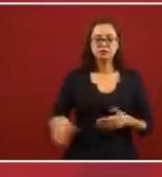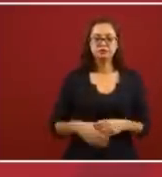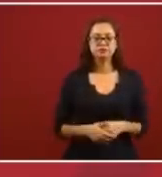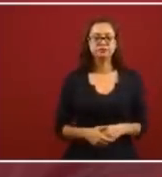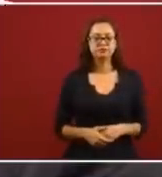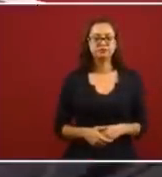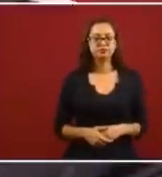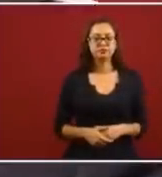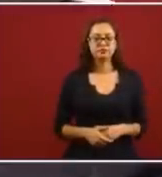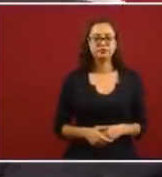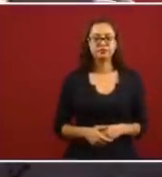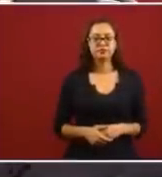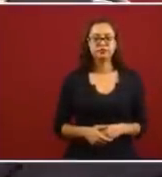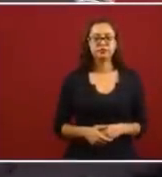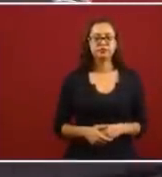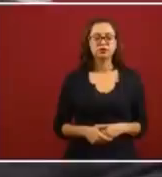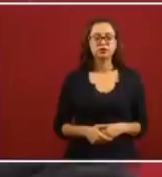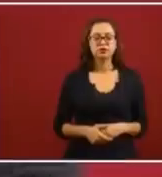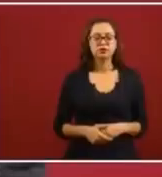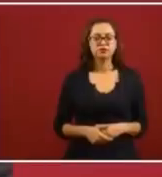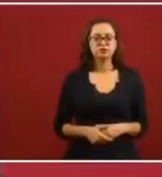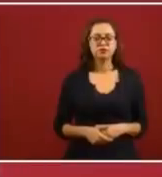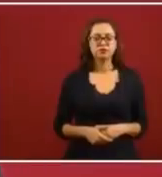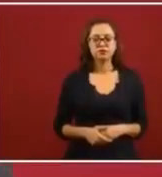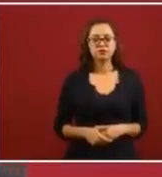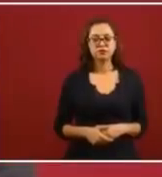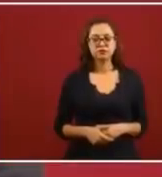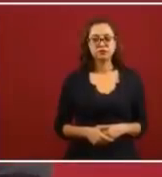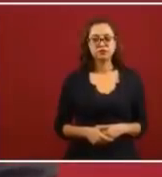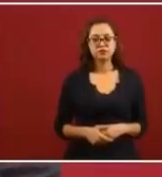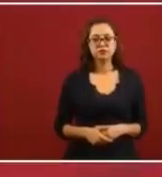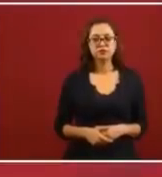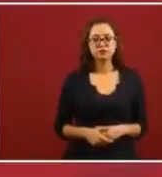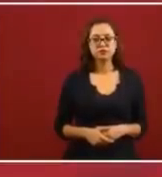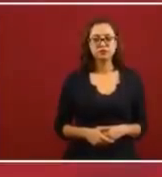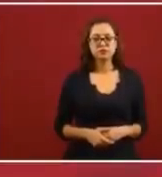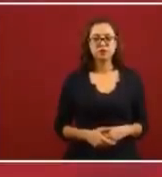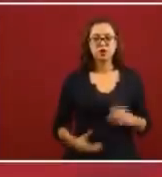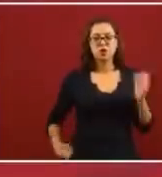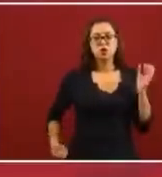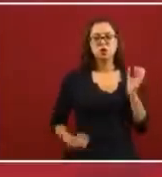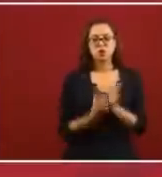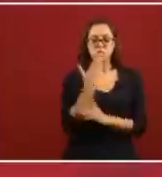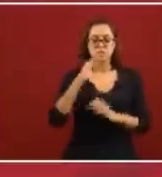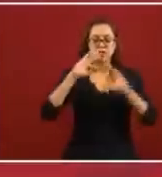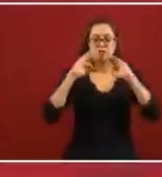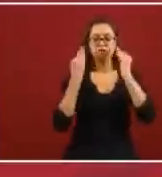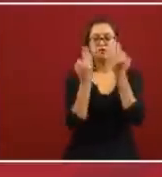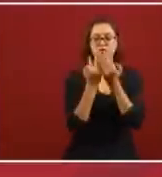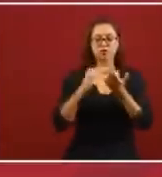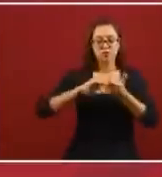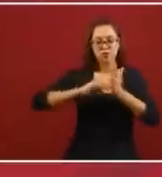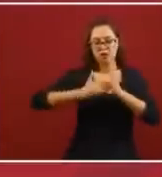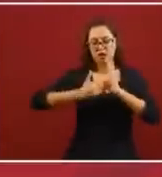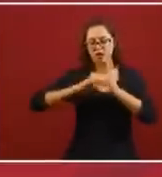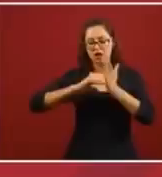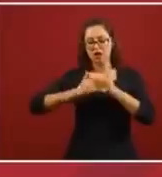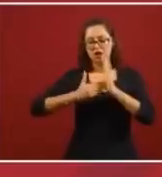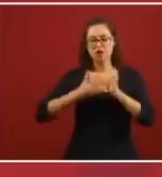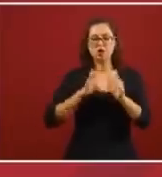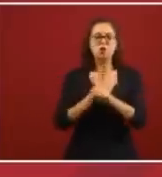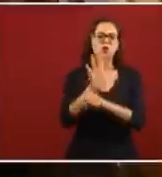y se adoptó una estrategia de